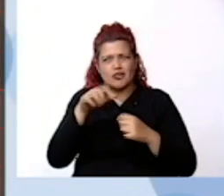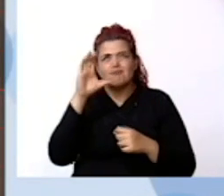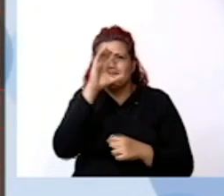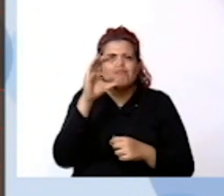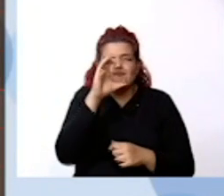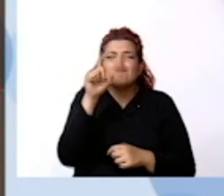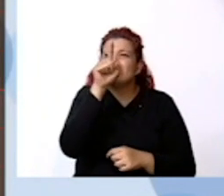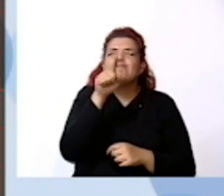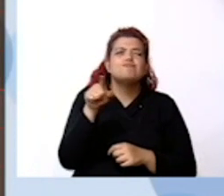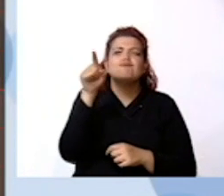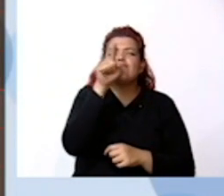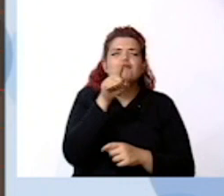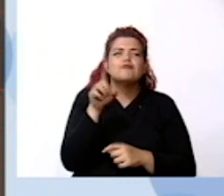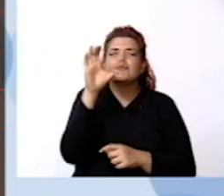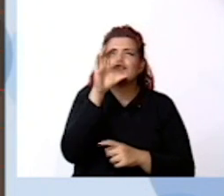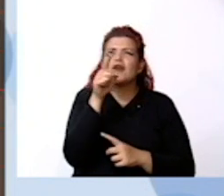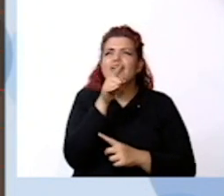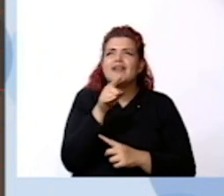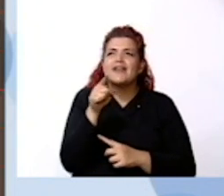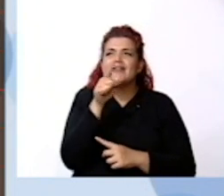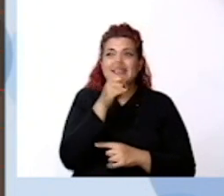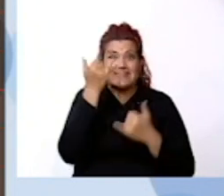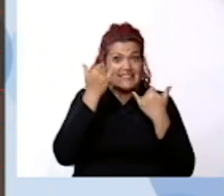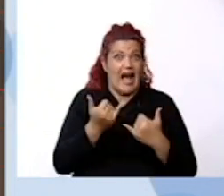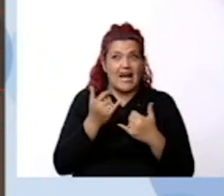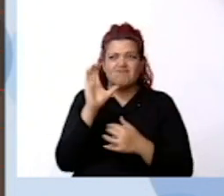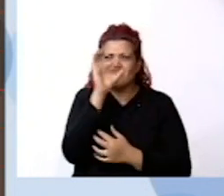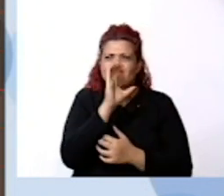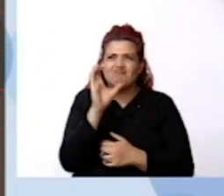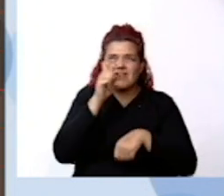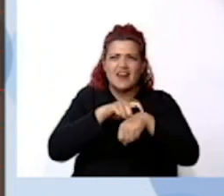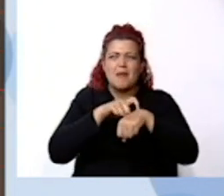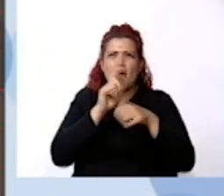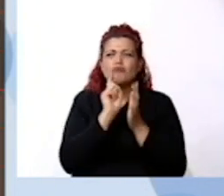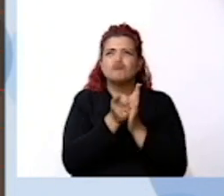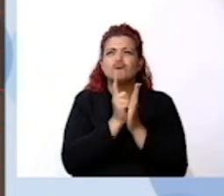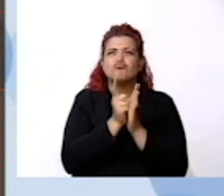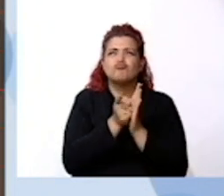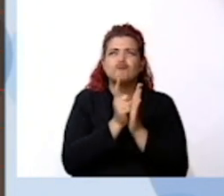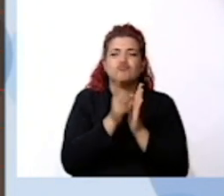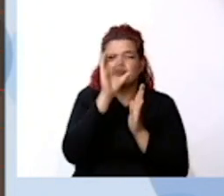Prepárense a partir de ya. ¡Tiempo!